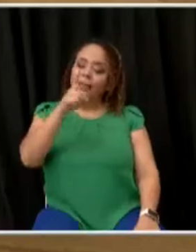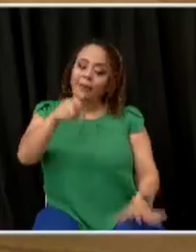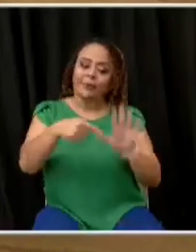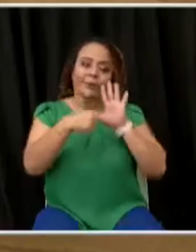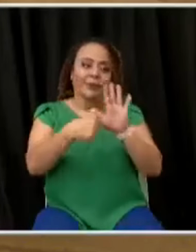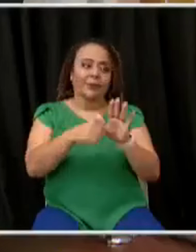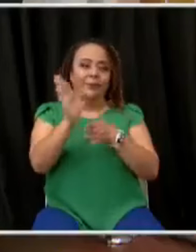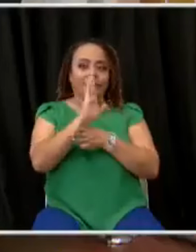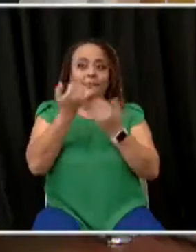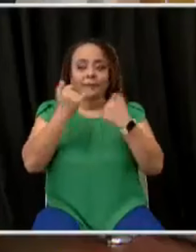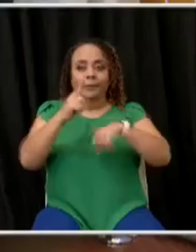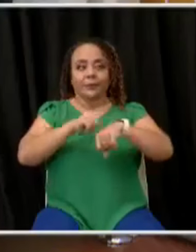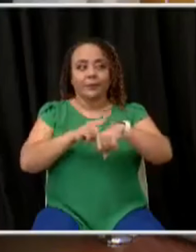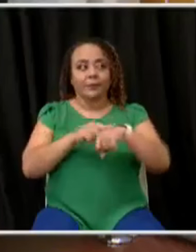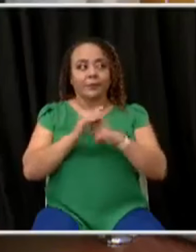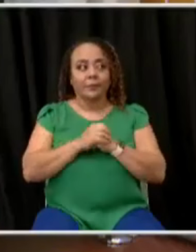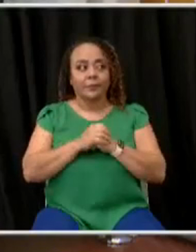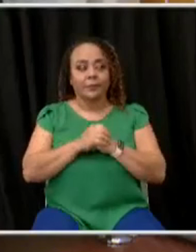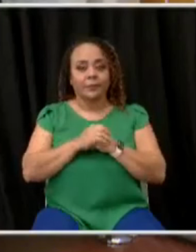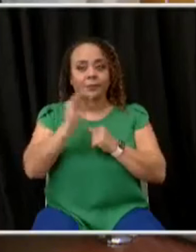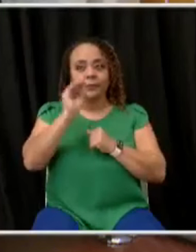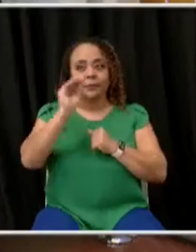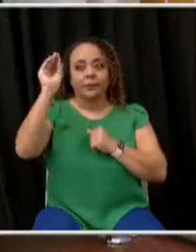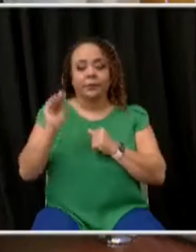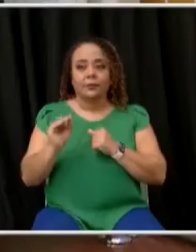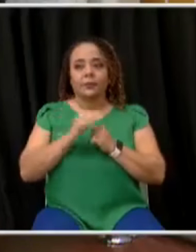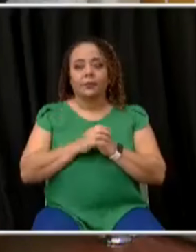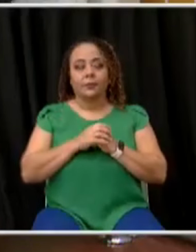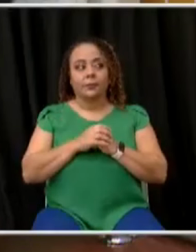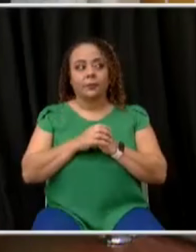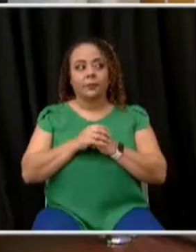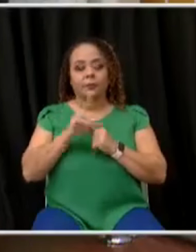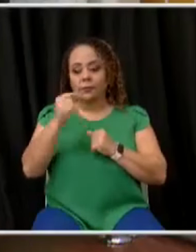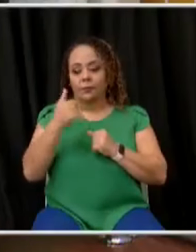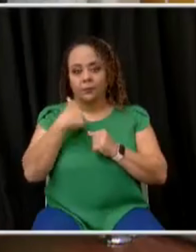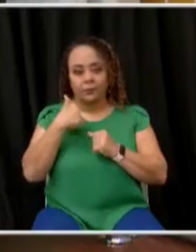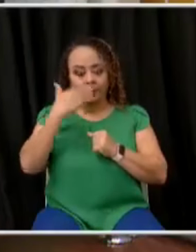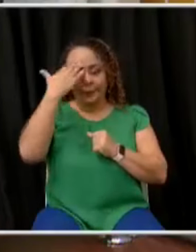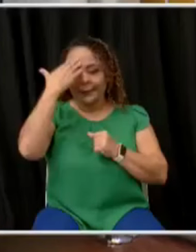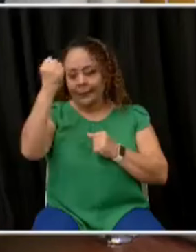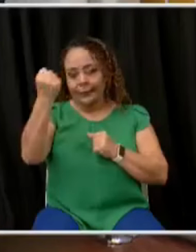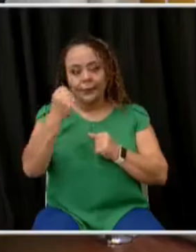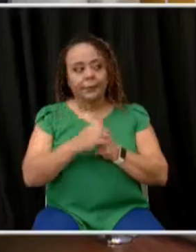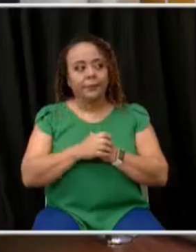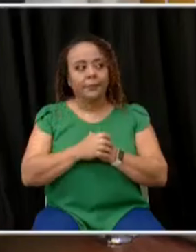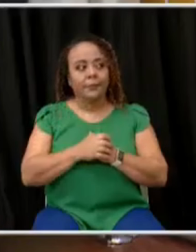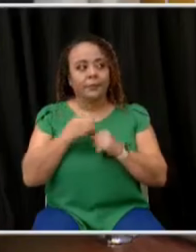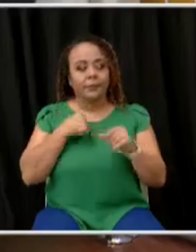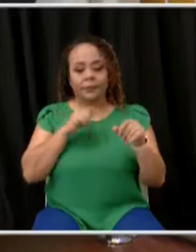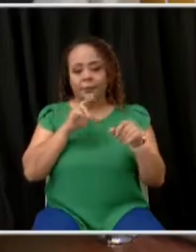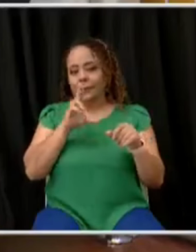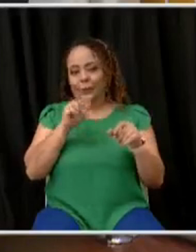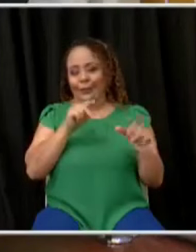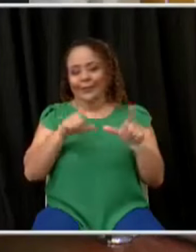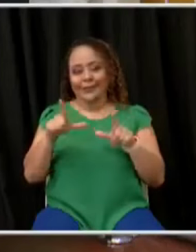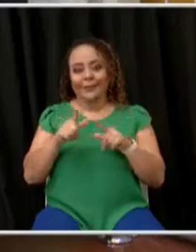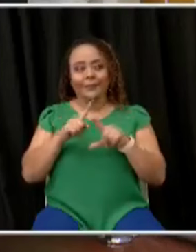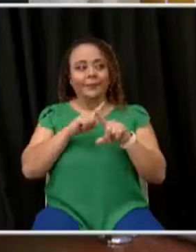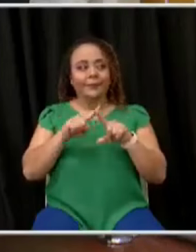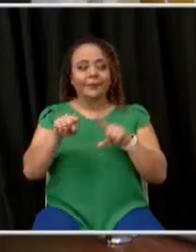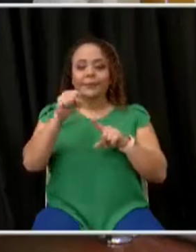láminas que en este momento los porcentajes, pues no los tengo en la memoria porque venía preparado para esto, pero sí